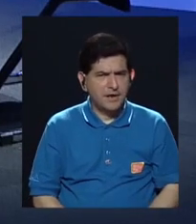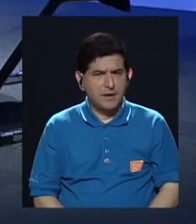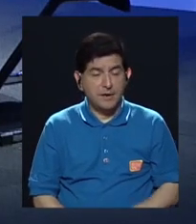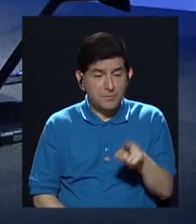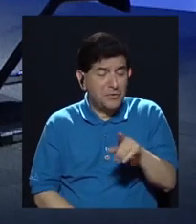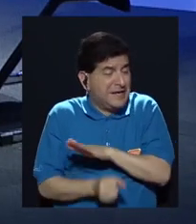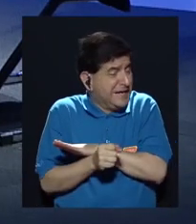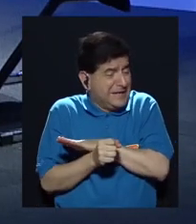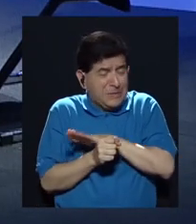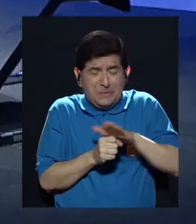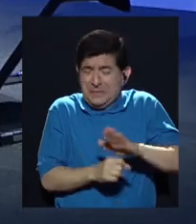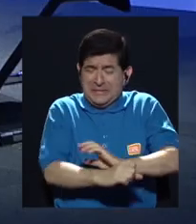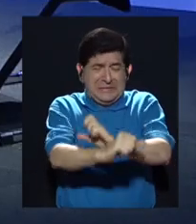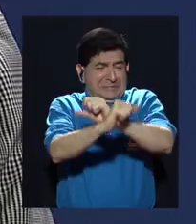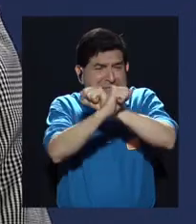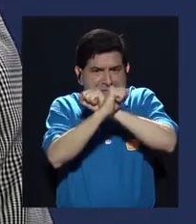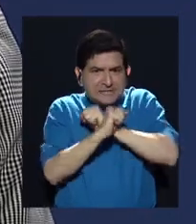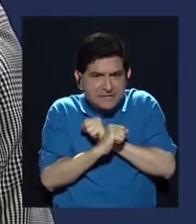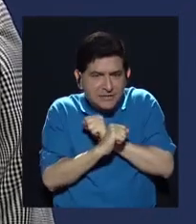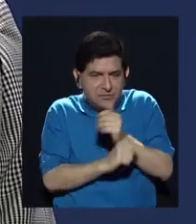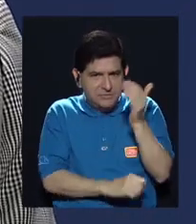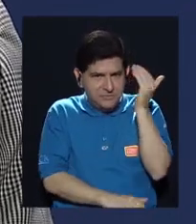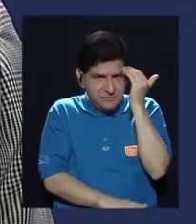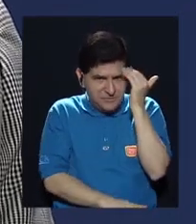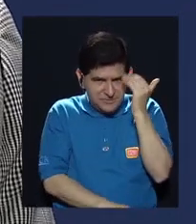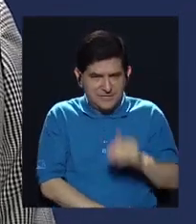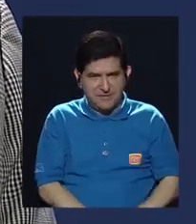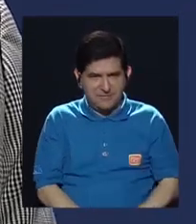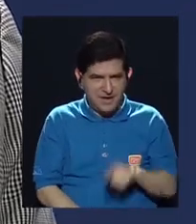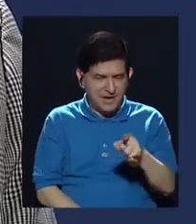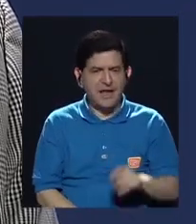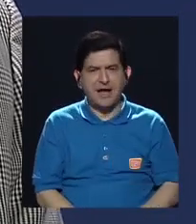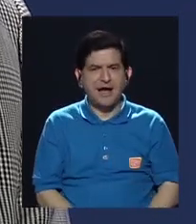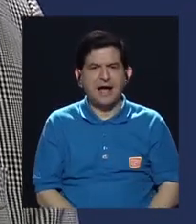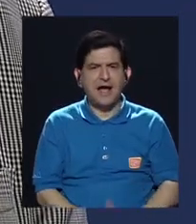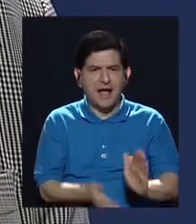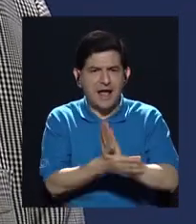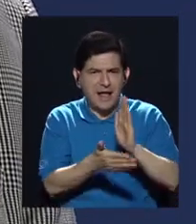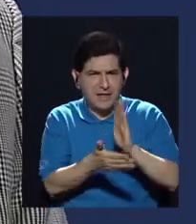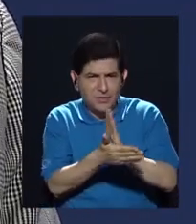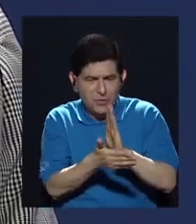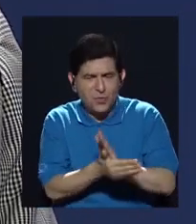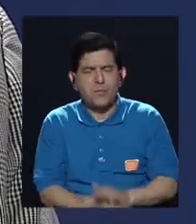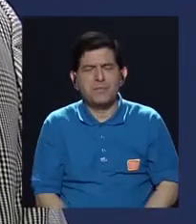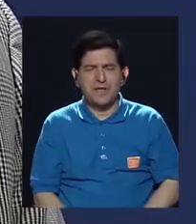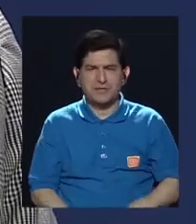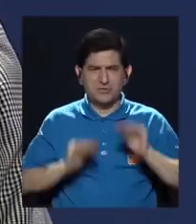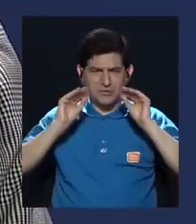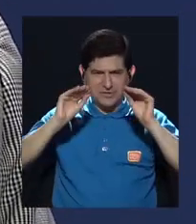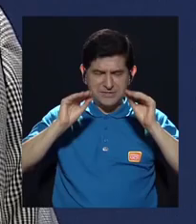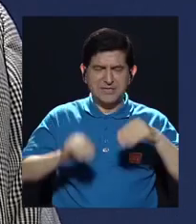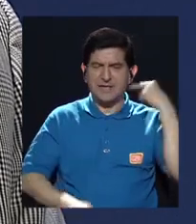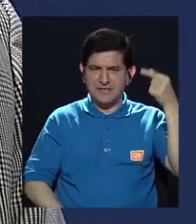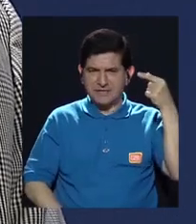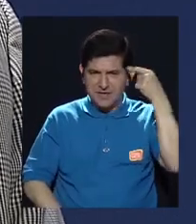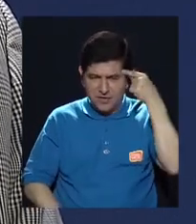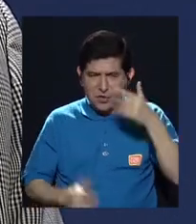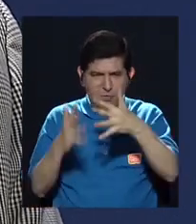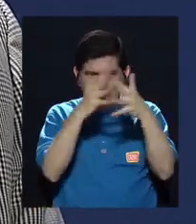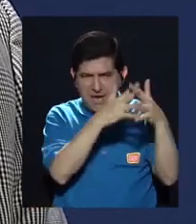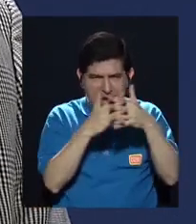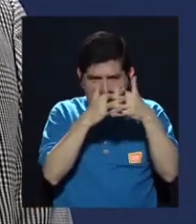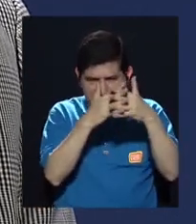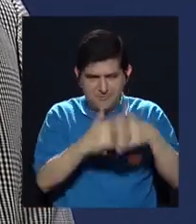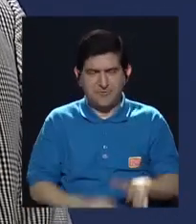estaba absolutamente seguro que, conociendo el destino manifiesto como doctrina que ya animaba al gobierno de los Estados